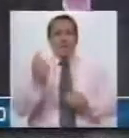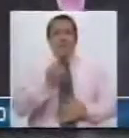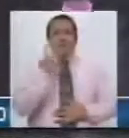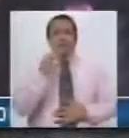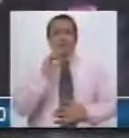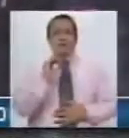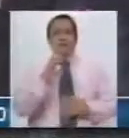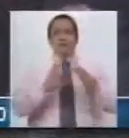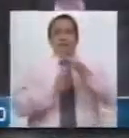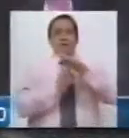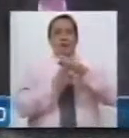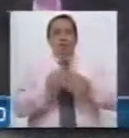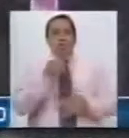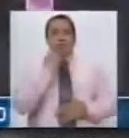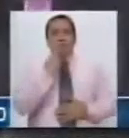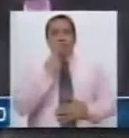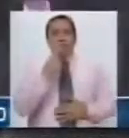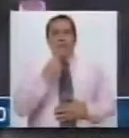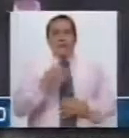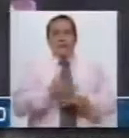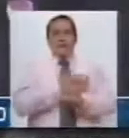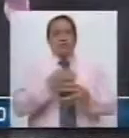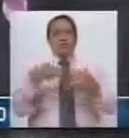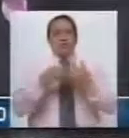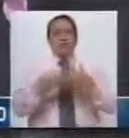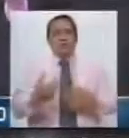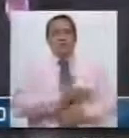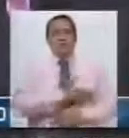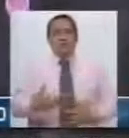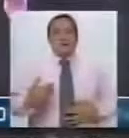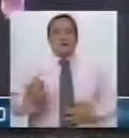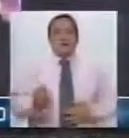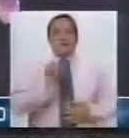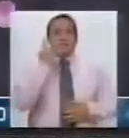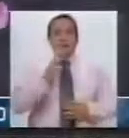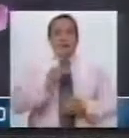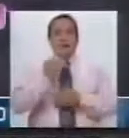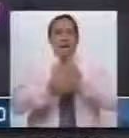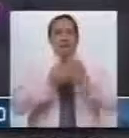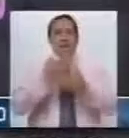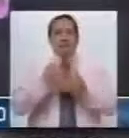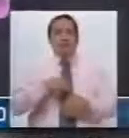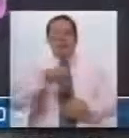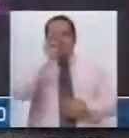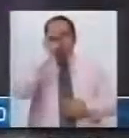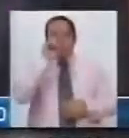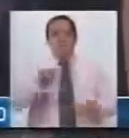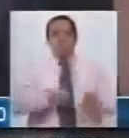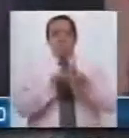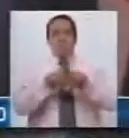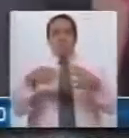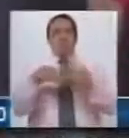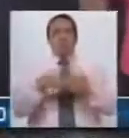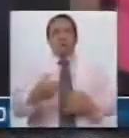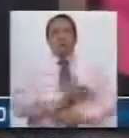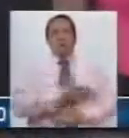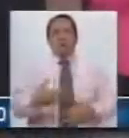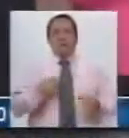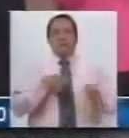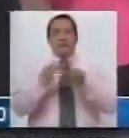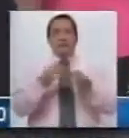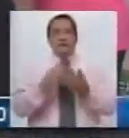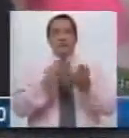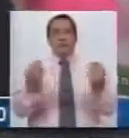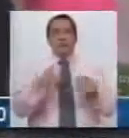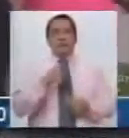de UNASUR, Ernesto Samper, la primera dama Nadine Heredia, principal promotora de la iniciativa en nuestro país. La esposa del mandatario hizo un llamado a los